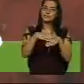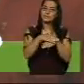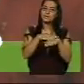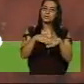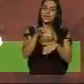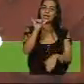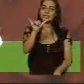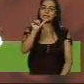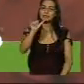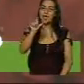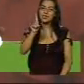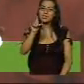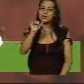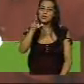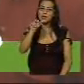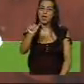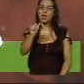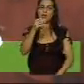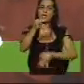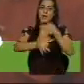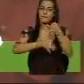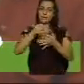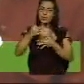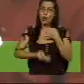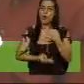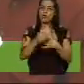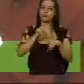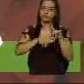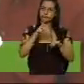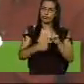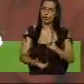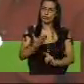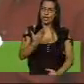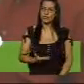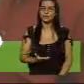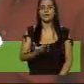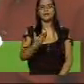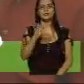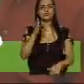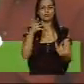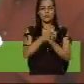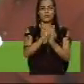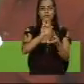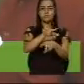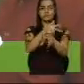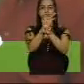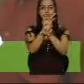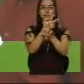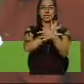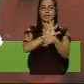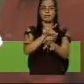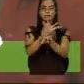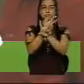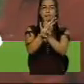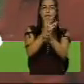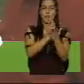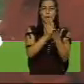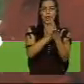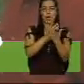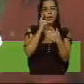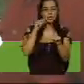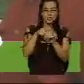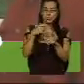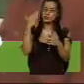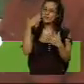Córdoba, el día de ayer hizo unos anuncios importantes hablando también de lo que ha sido la interconexión a través de videoconferencias en las diversas unidades educativas para evaluar un poco este